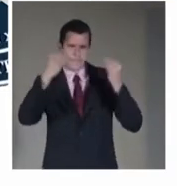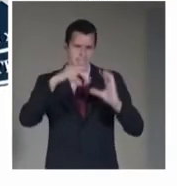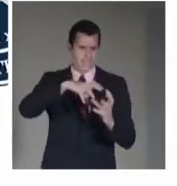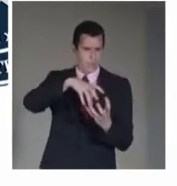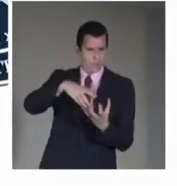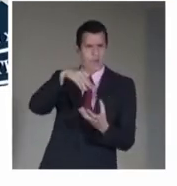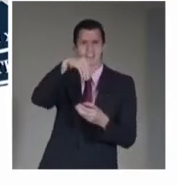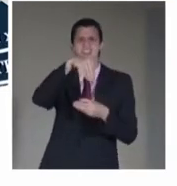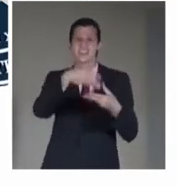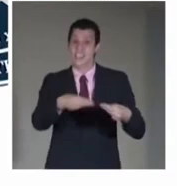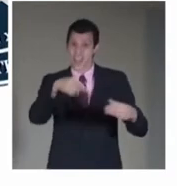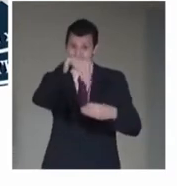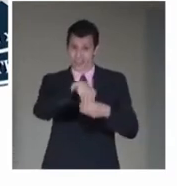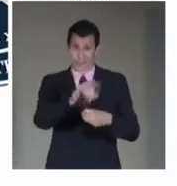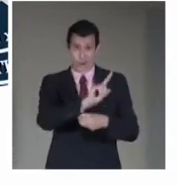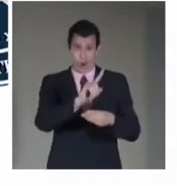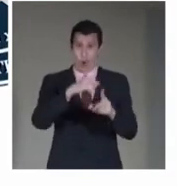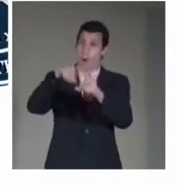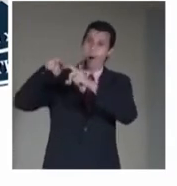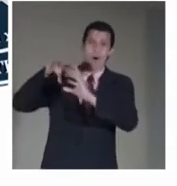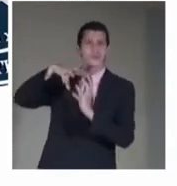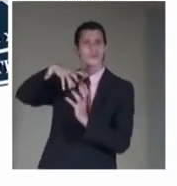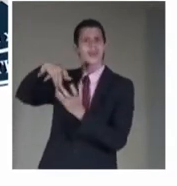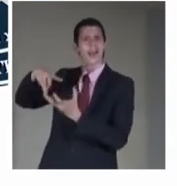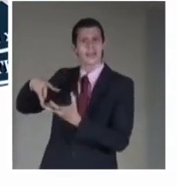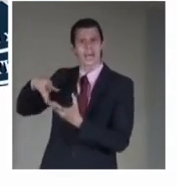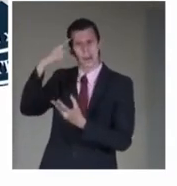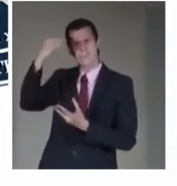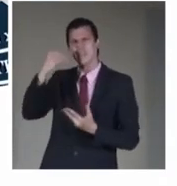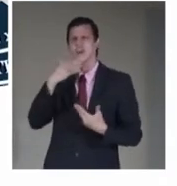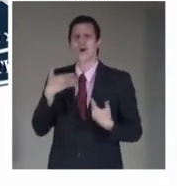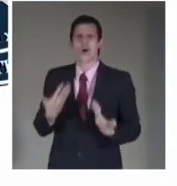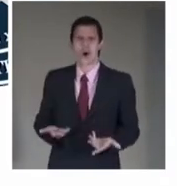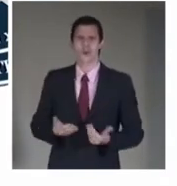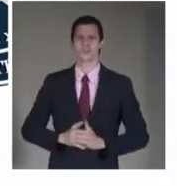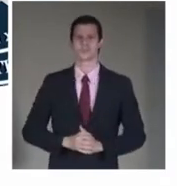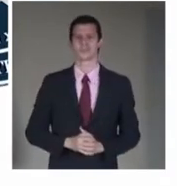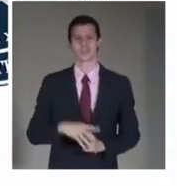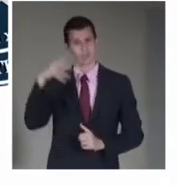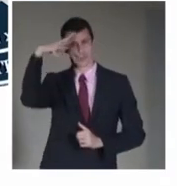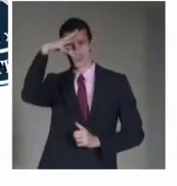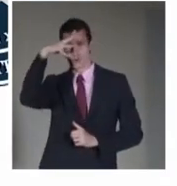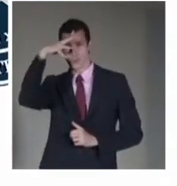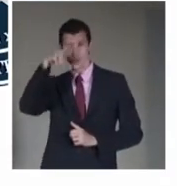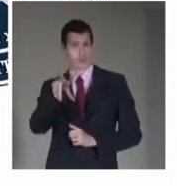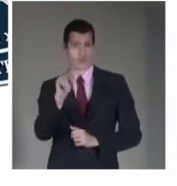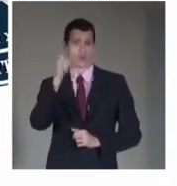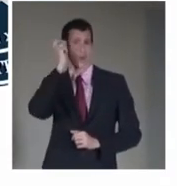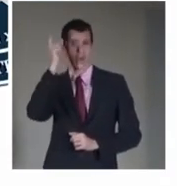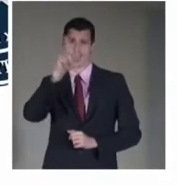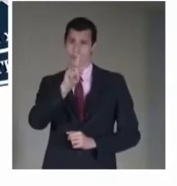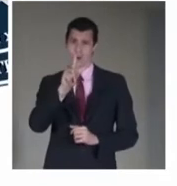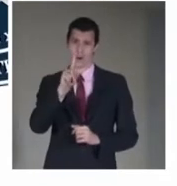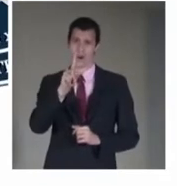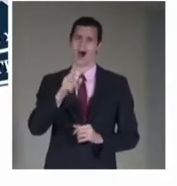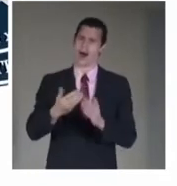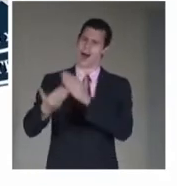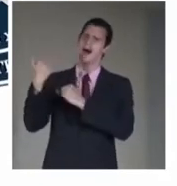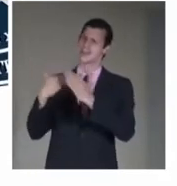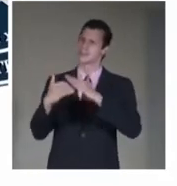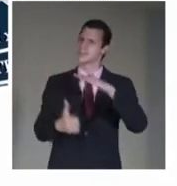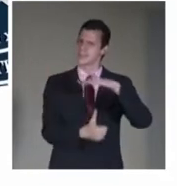espaciales no es algo que creo trompo sería injusto decirles pero trump firmó el decreto